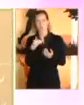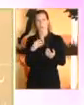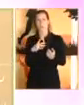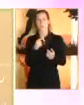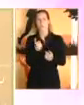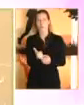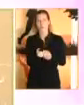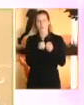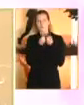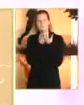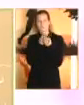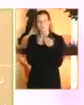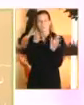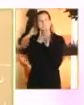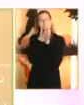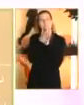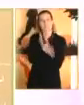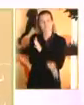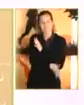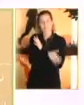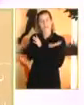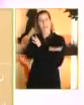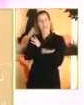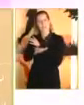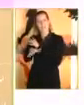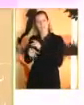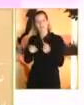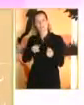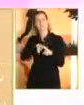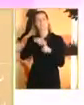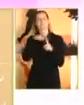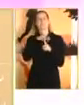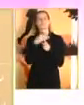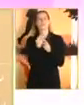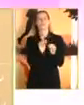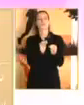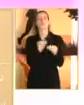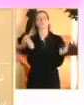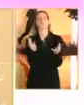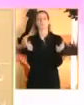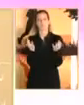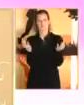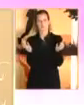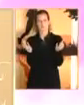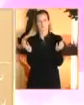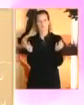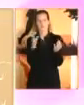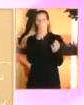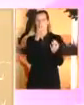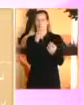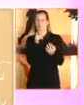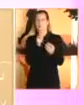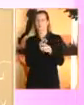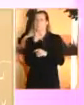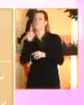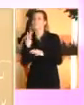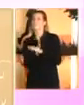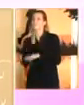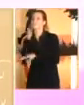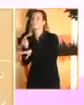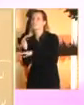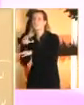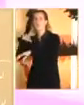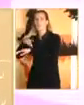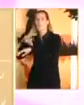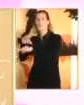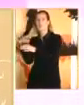explicación de qué es lo que tienen sus hijos, porque normalmente cuando estas familias van al médico, tu hijo es sordo y esa